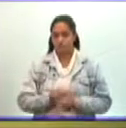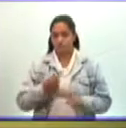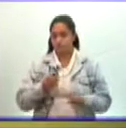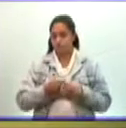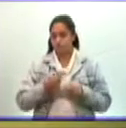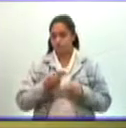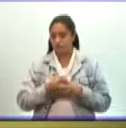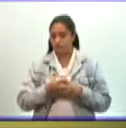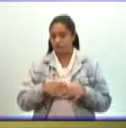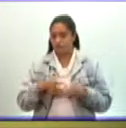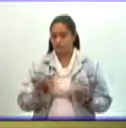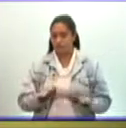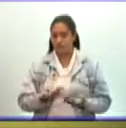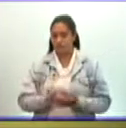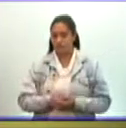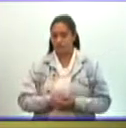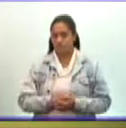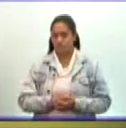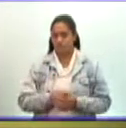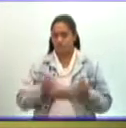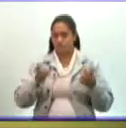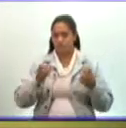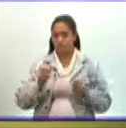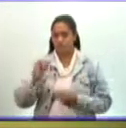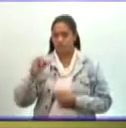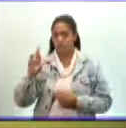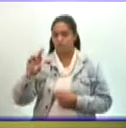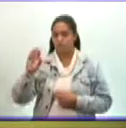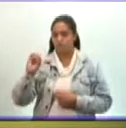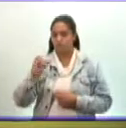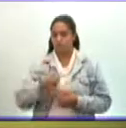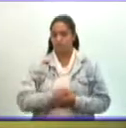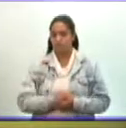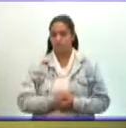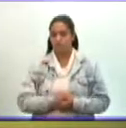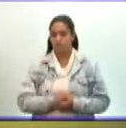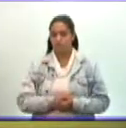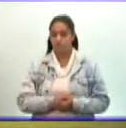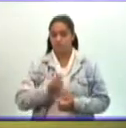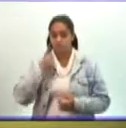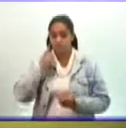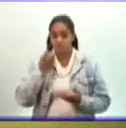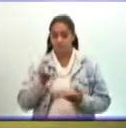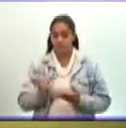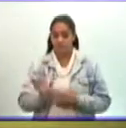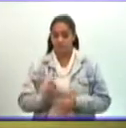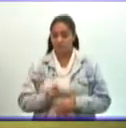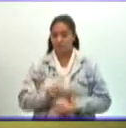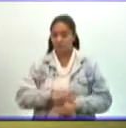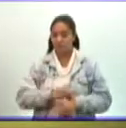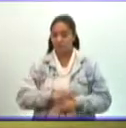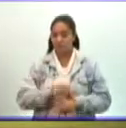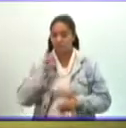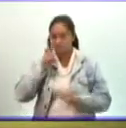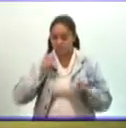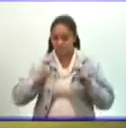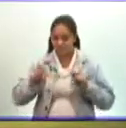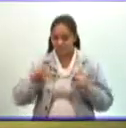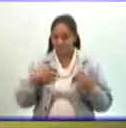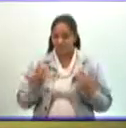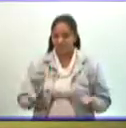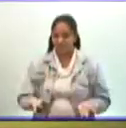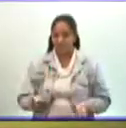también es conocido como el número de oro. Yo te voy a dejar para que en algún momento investigues en qué